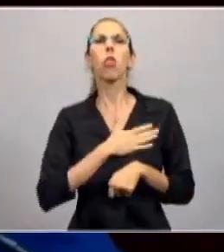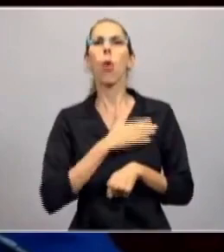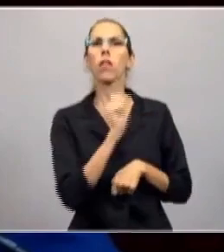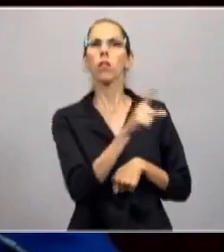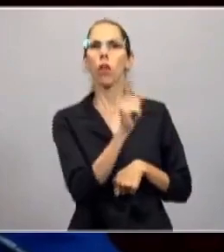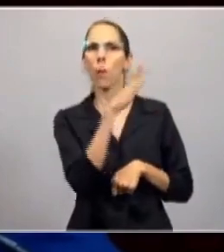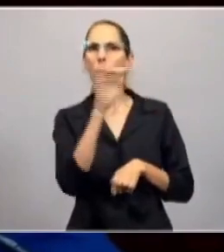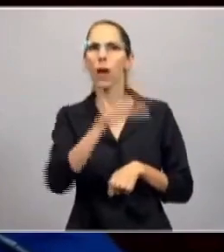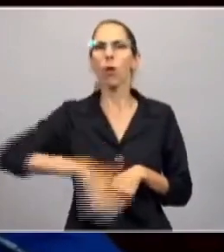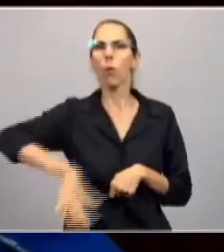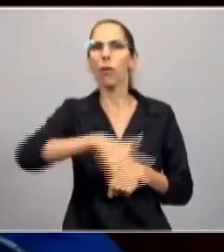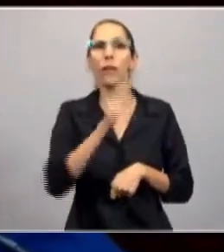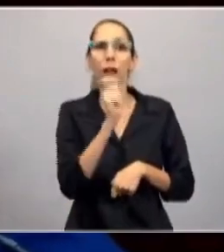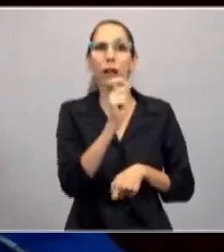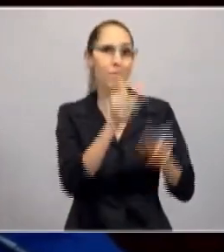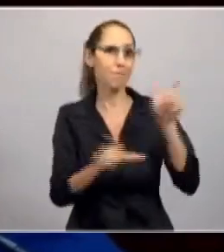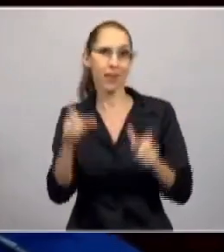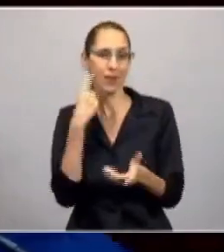Aires.